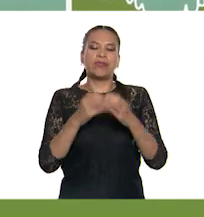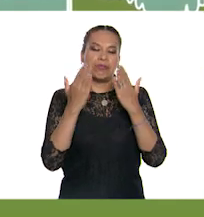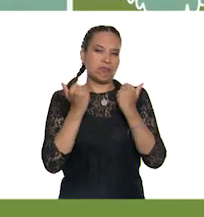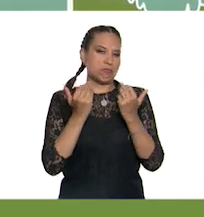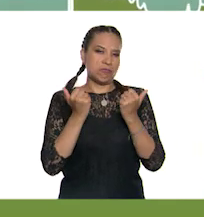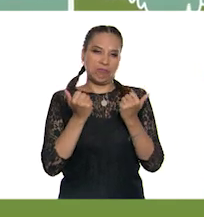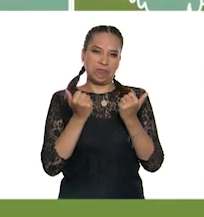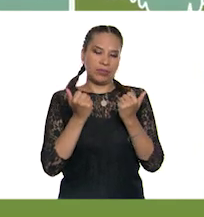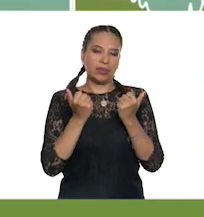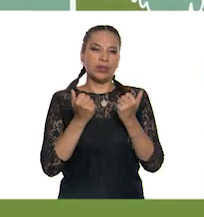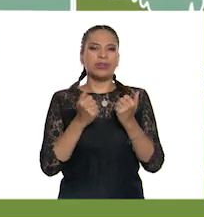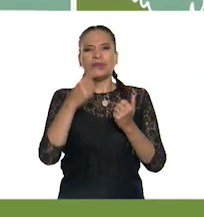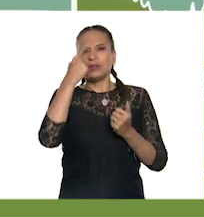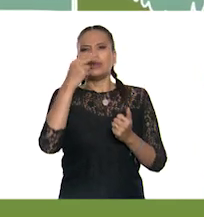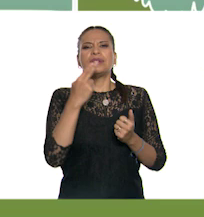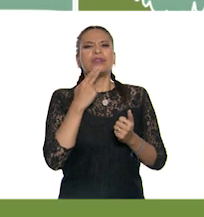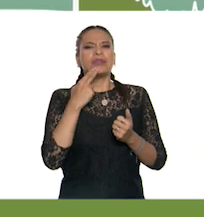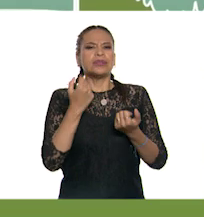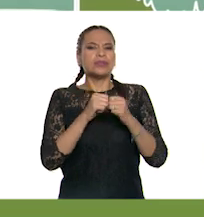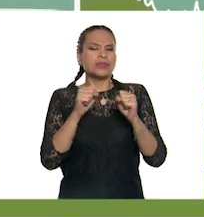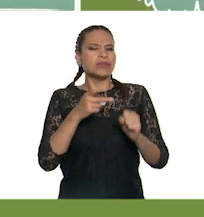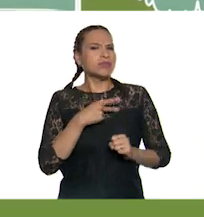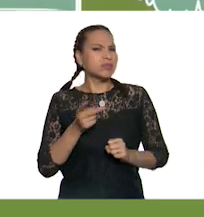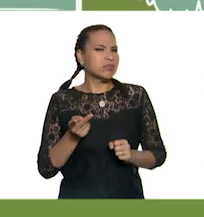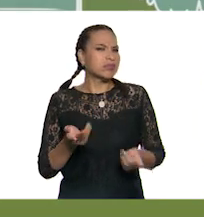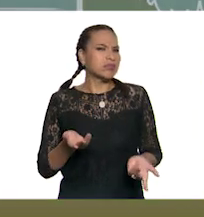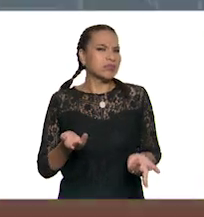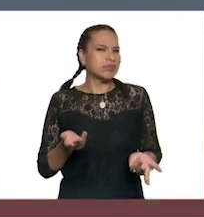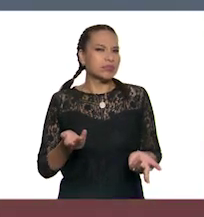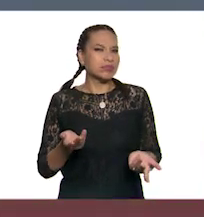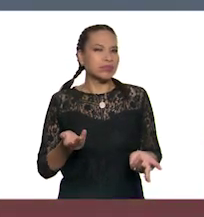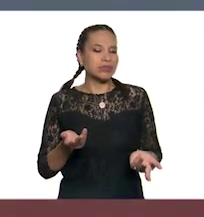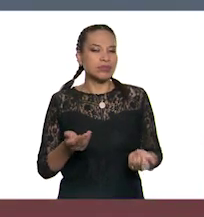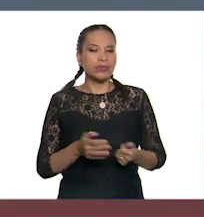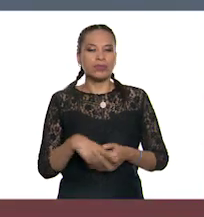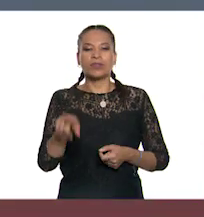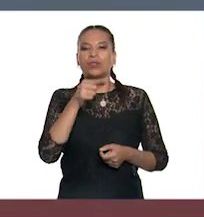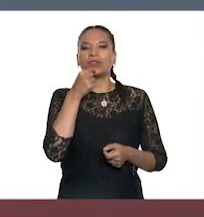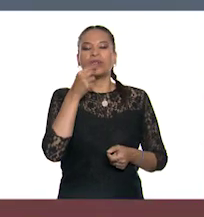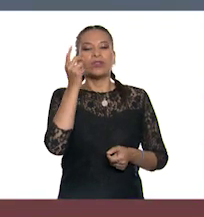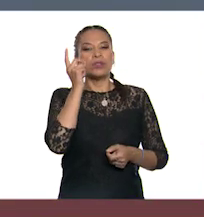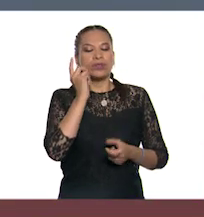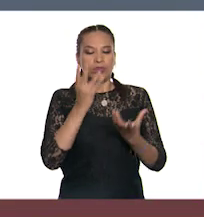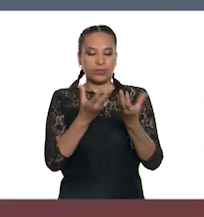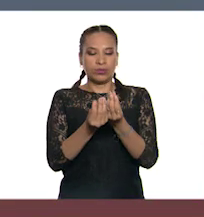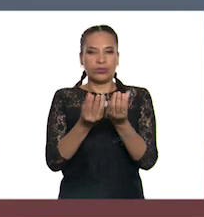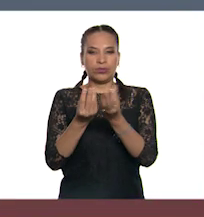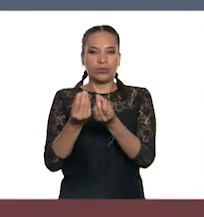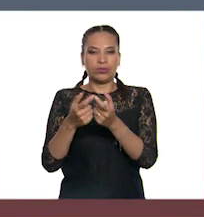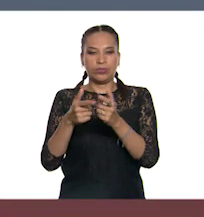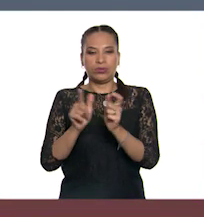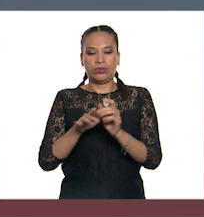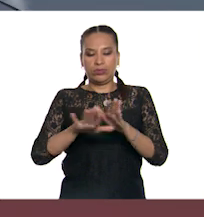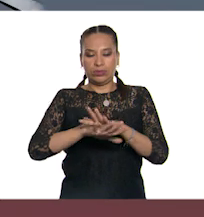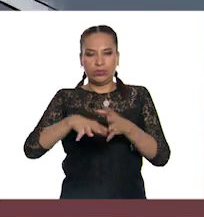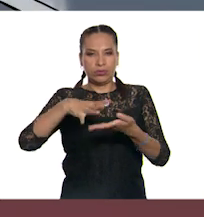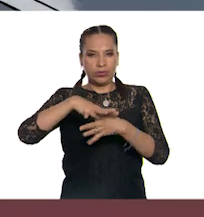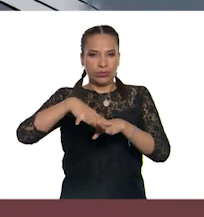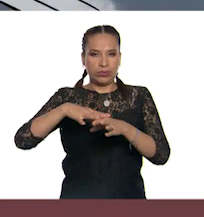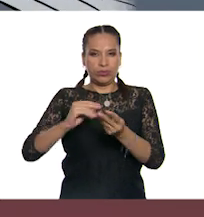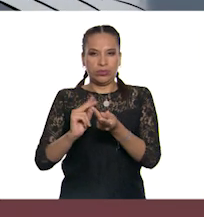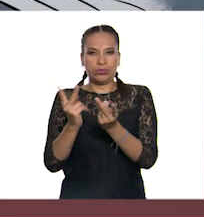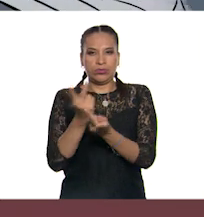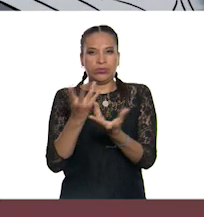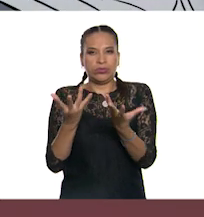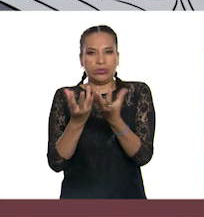suprimida. ¿Para qué necesita sala un pobre? Los niños dormían agrupados en un jergón de paja, estrechándose los unos